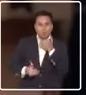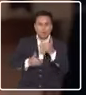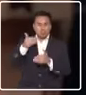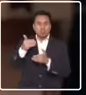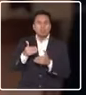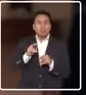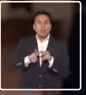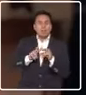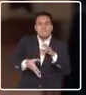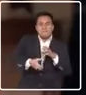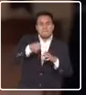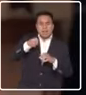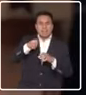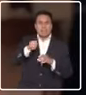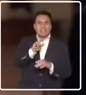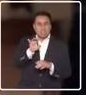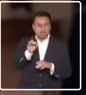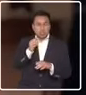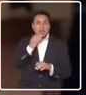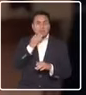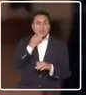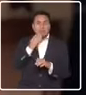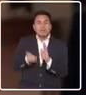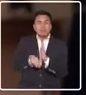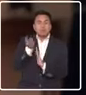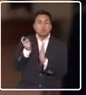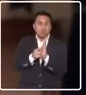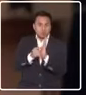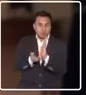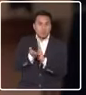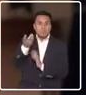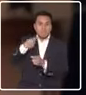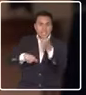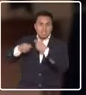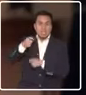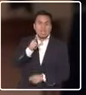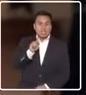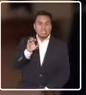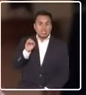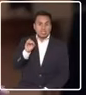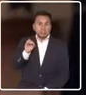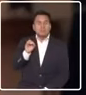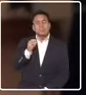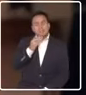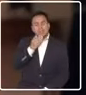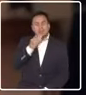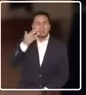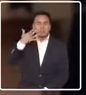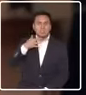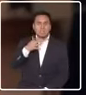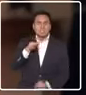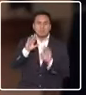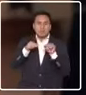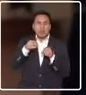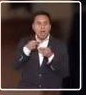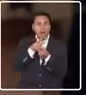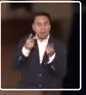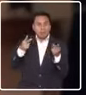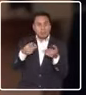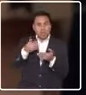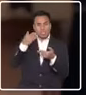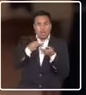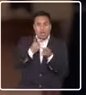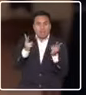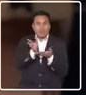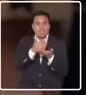operacional de las faenas y con el incremento de la cuota de producción y venta del litio cabe Resaltar que tal como lo anunciamos